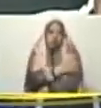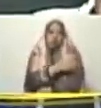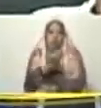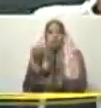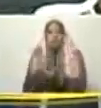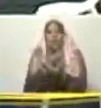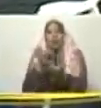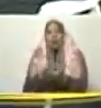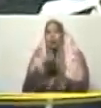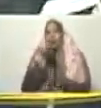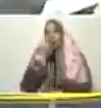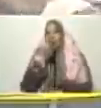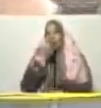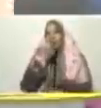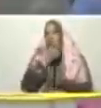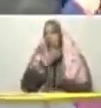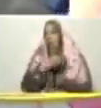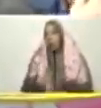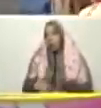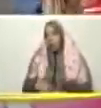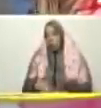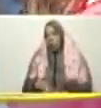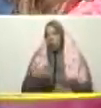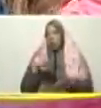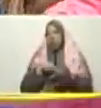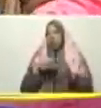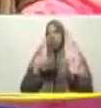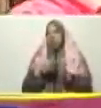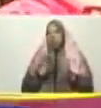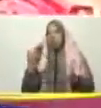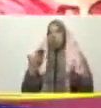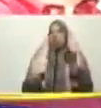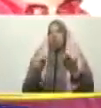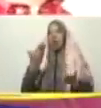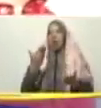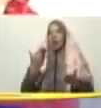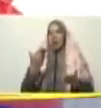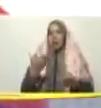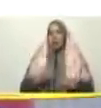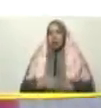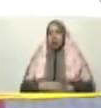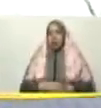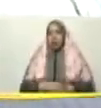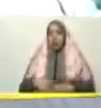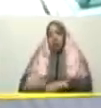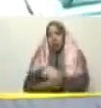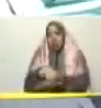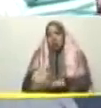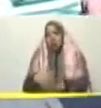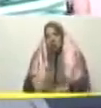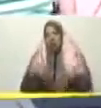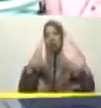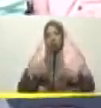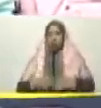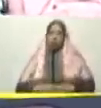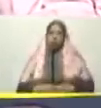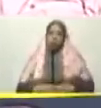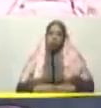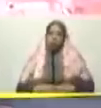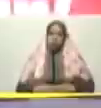efe pero ahí estuvo nuestra fuerza en las calles ganando siempre